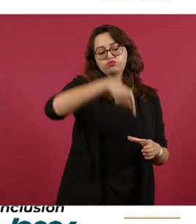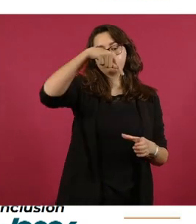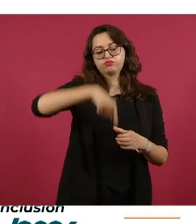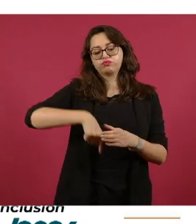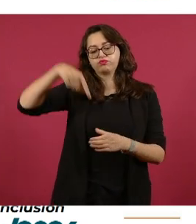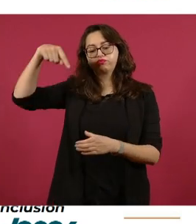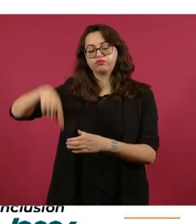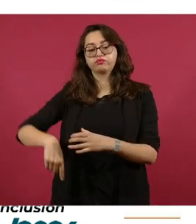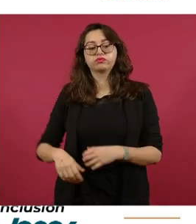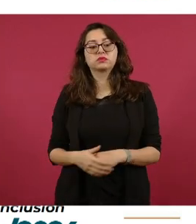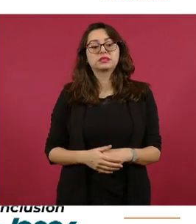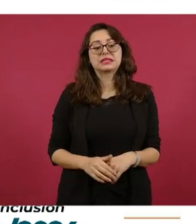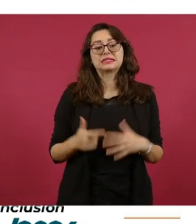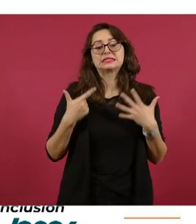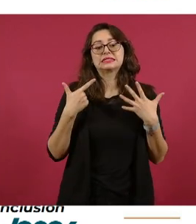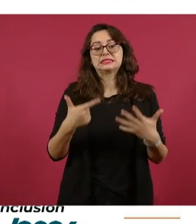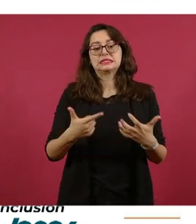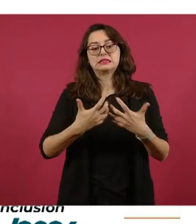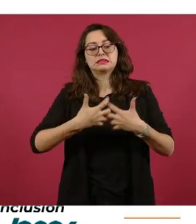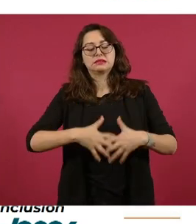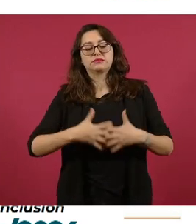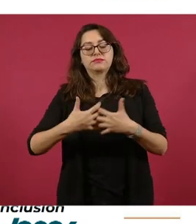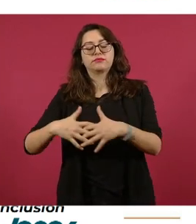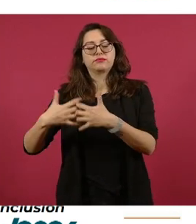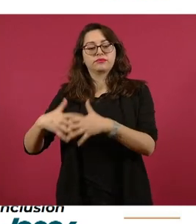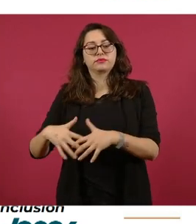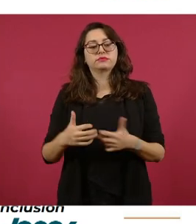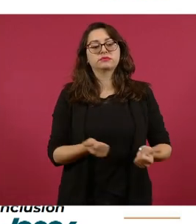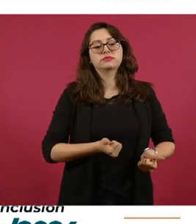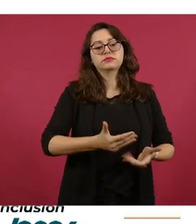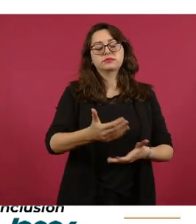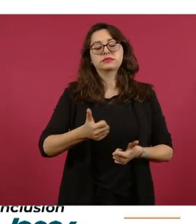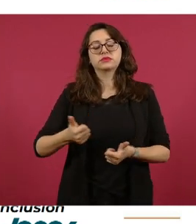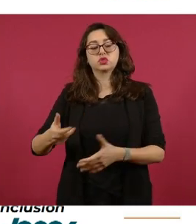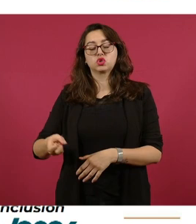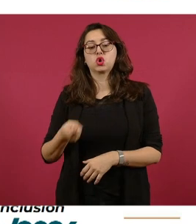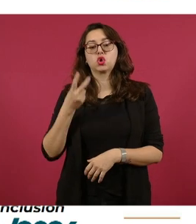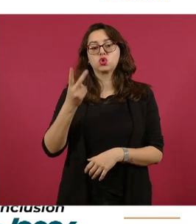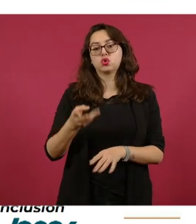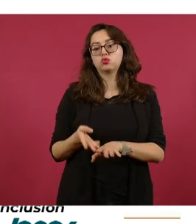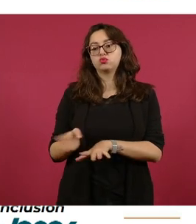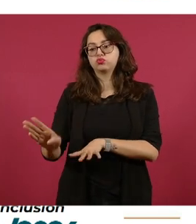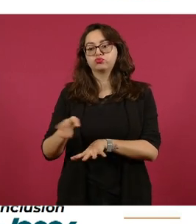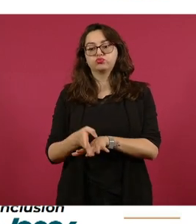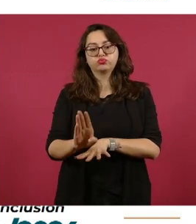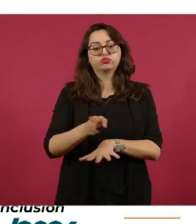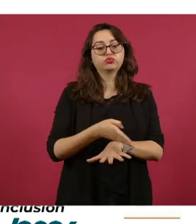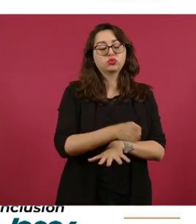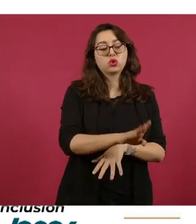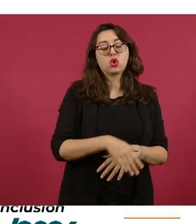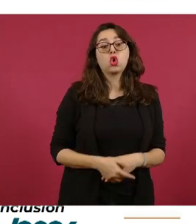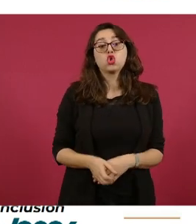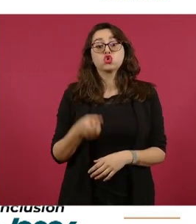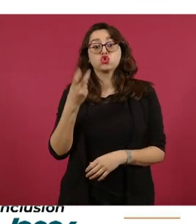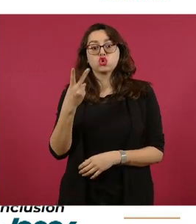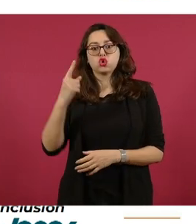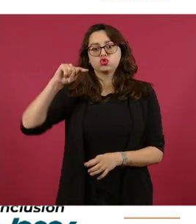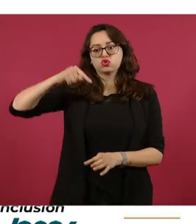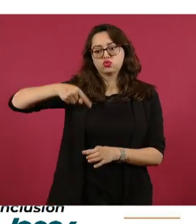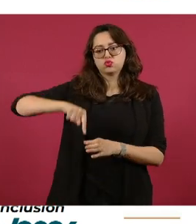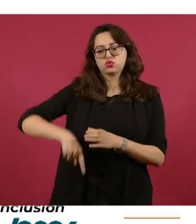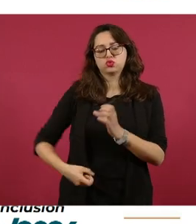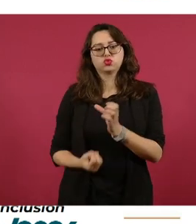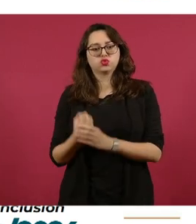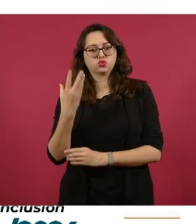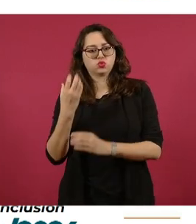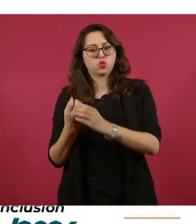tanques, 4 de rebombeo, 2 de distribución y un cambio de régimen. 2 pozos nuevos, como decíamos, y